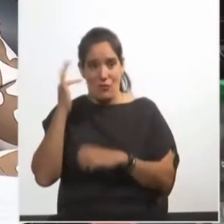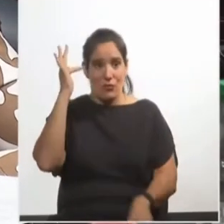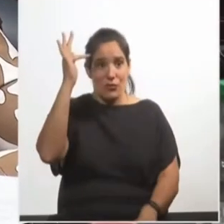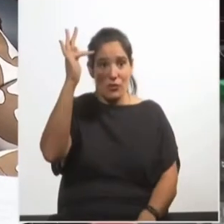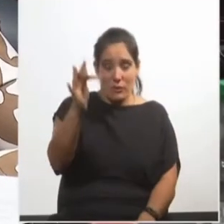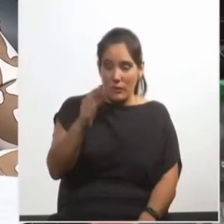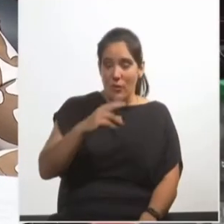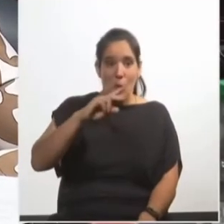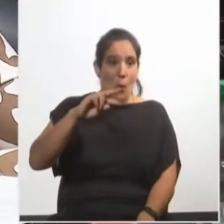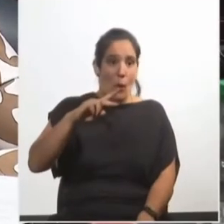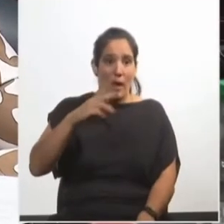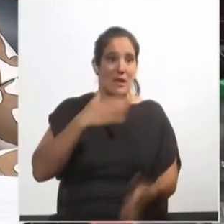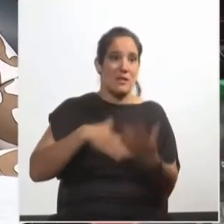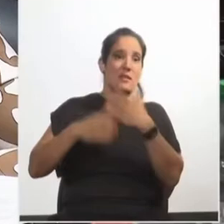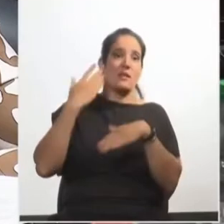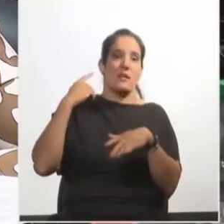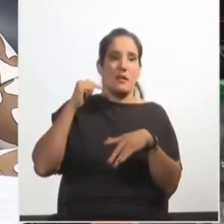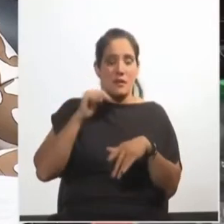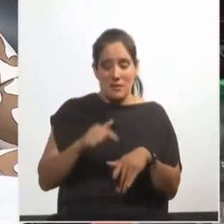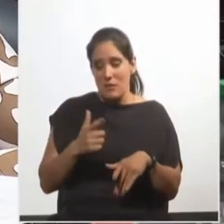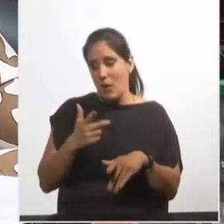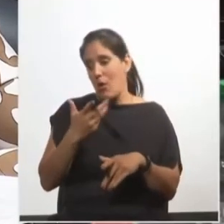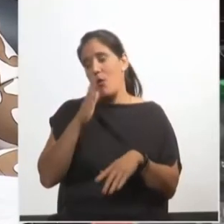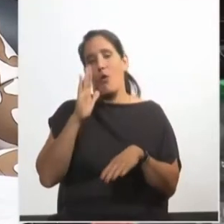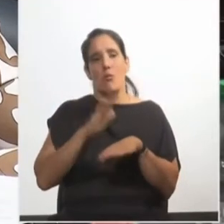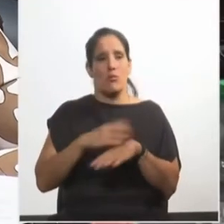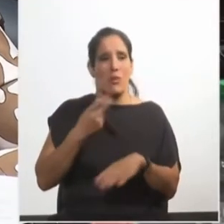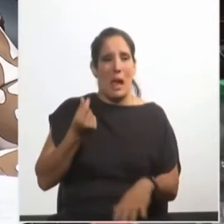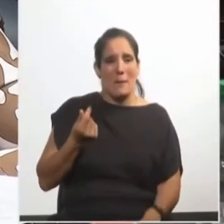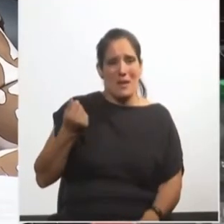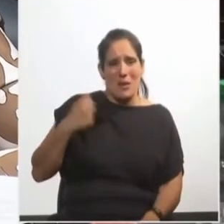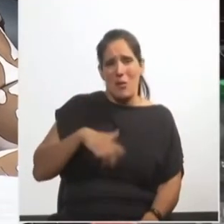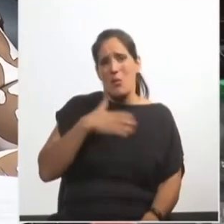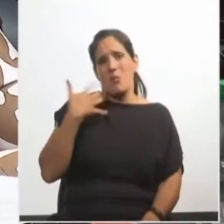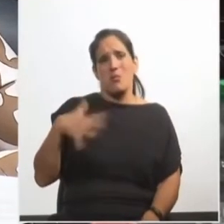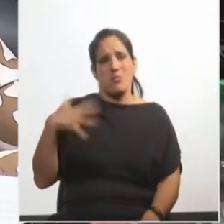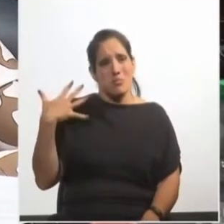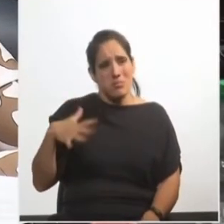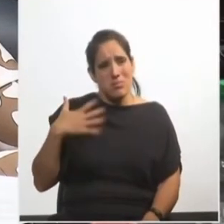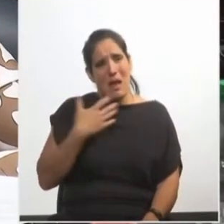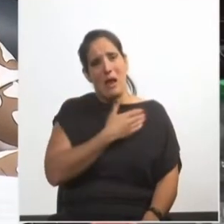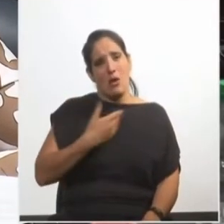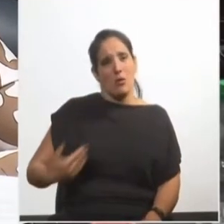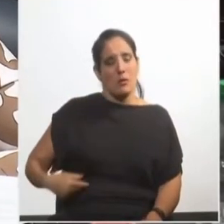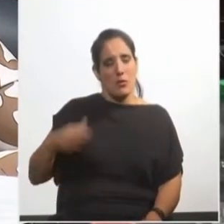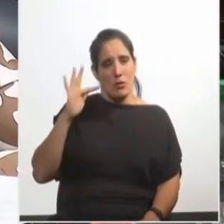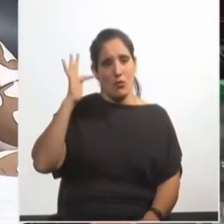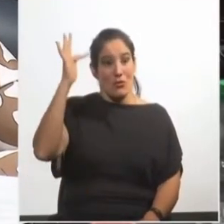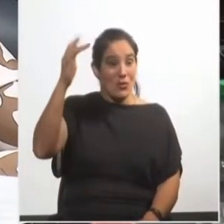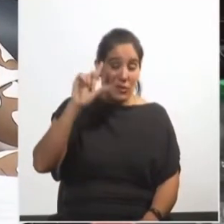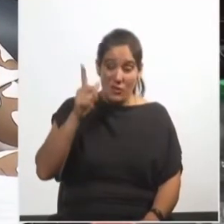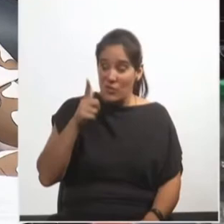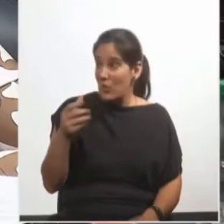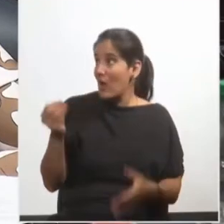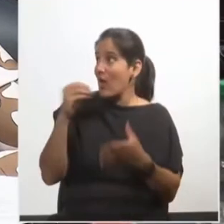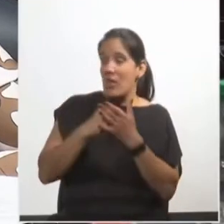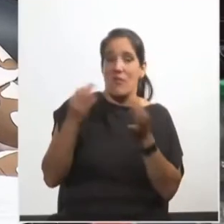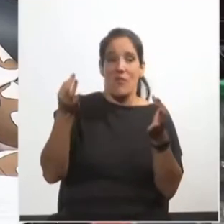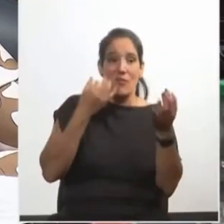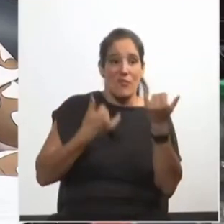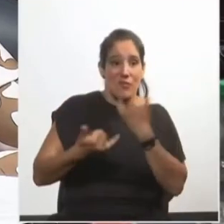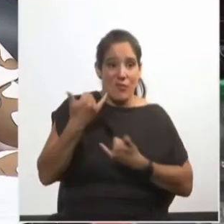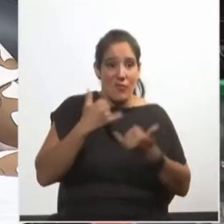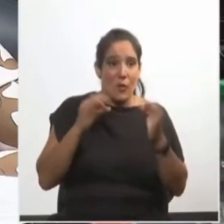Esto generará costos a los futuros gobiernos que no están considerados en los estudios presentados en comisión.